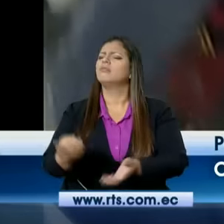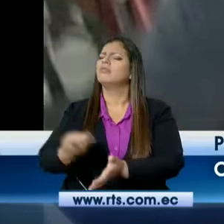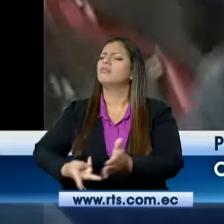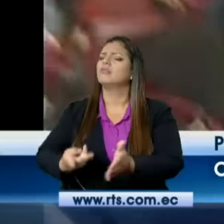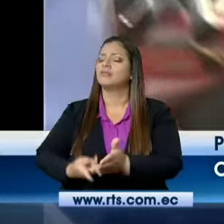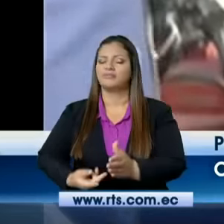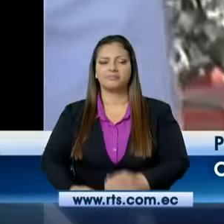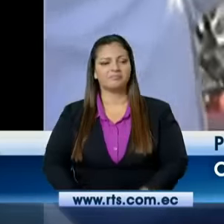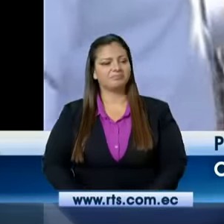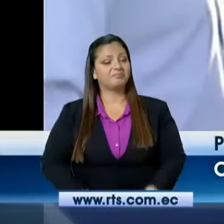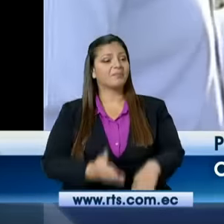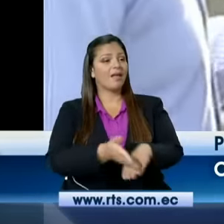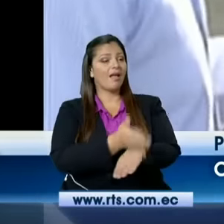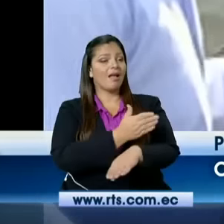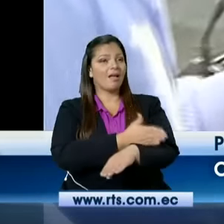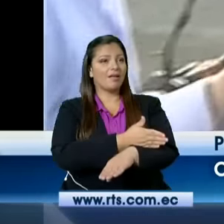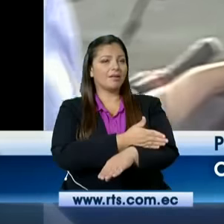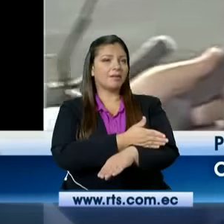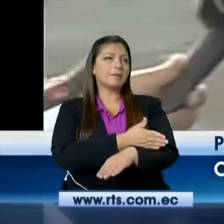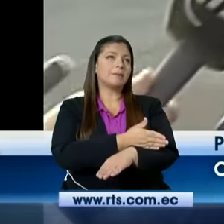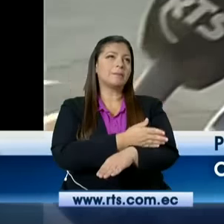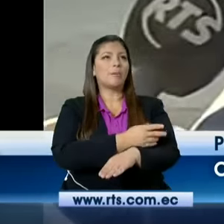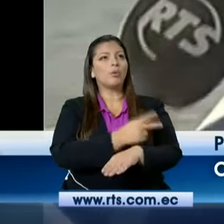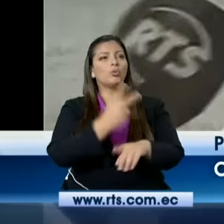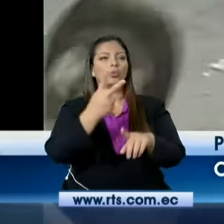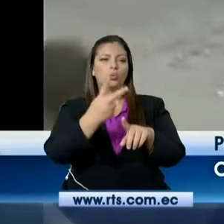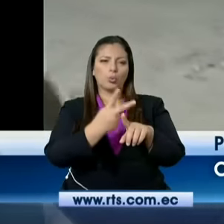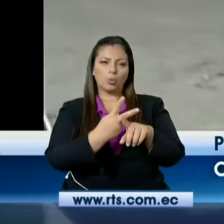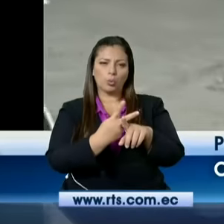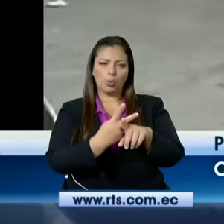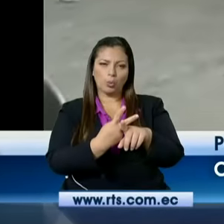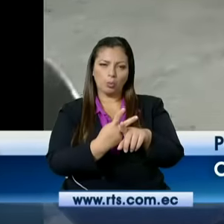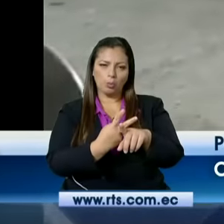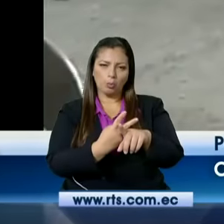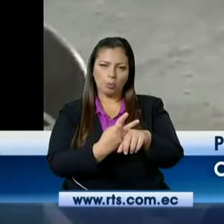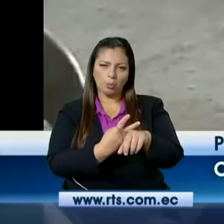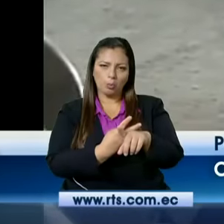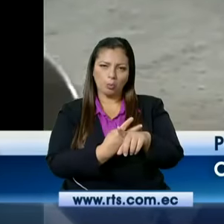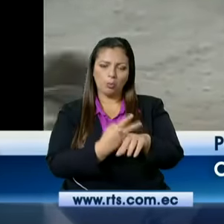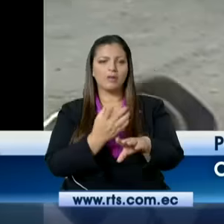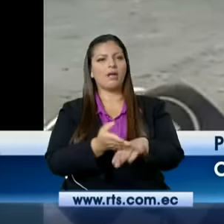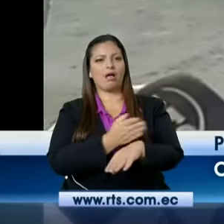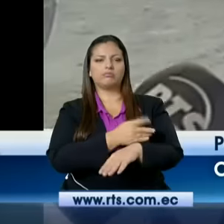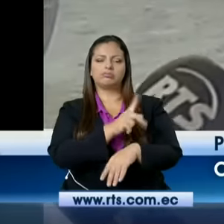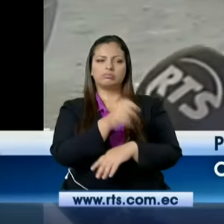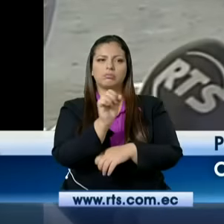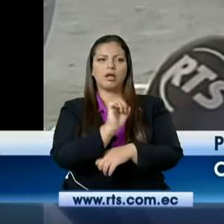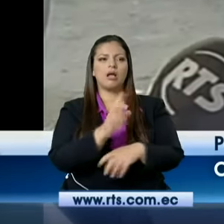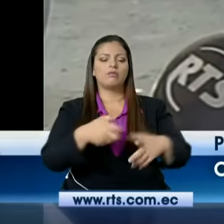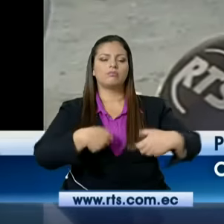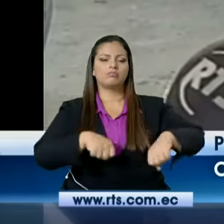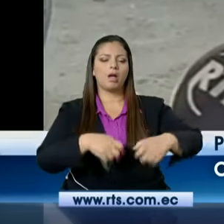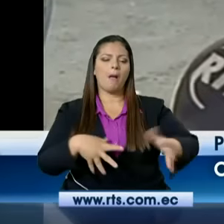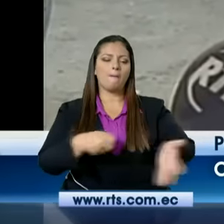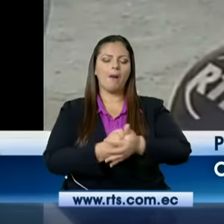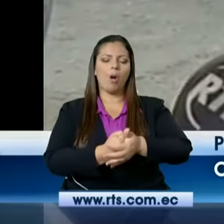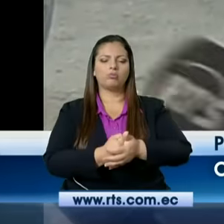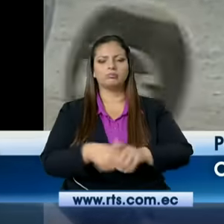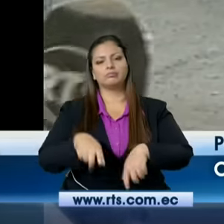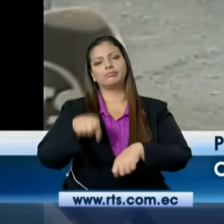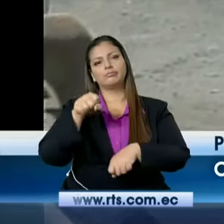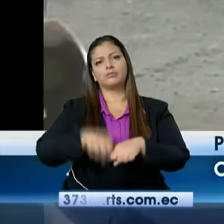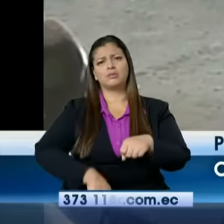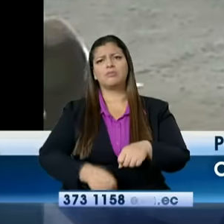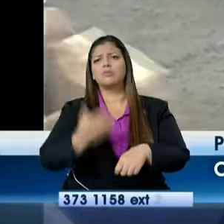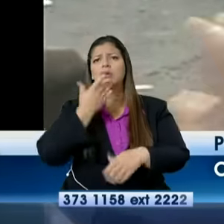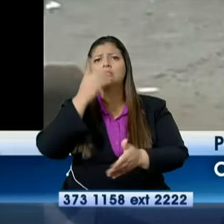placa. ¿Hace cuánto fue el accidente? Hace como 2 meses. No, pues ya 2 meses, ya pasó. Yo presenté la denuncia, todo. Sí, ah, ¿y